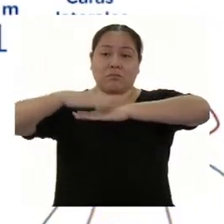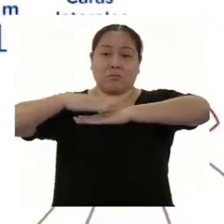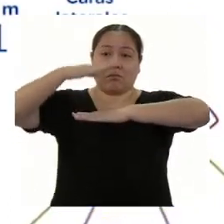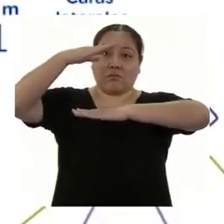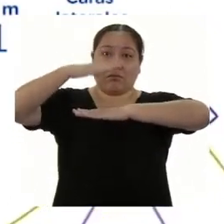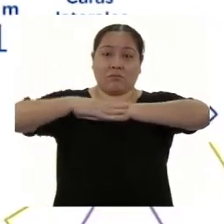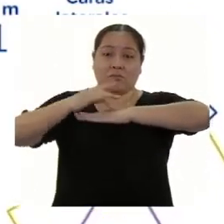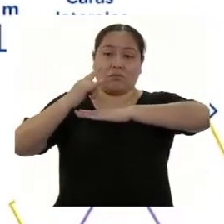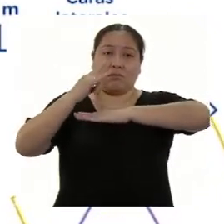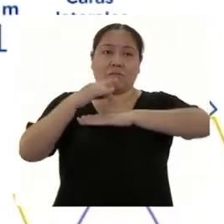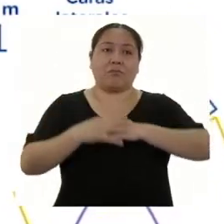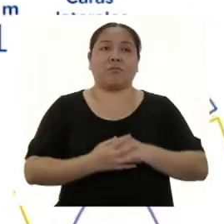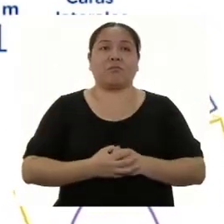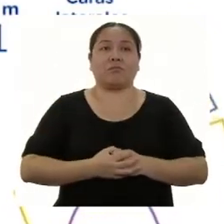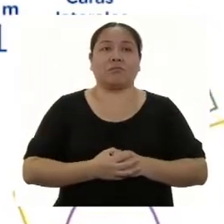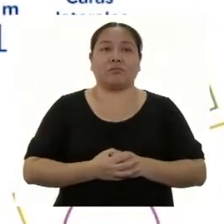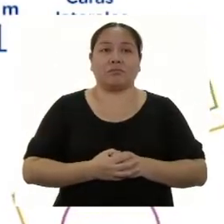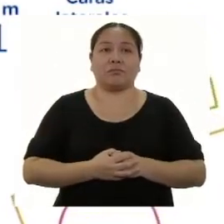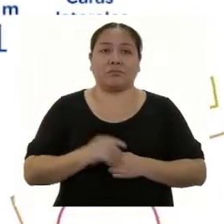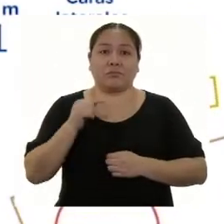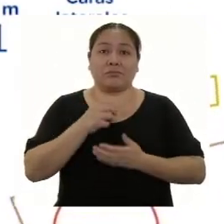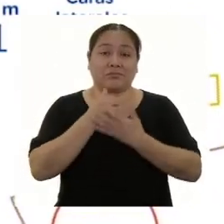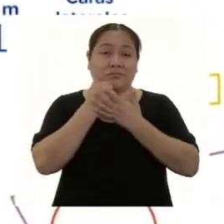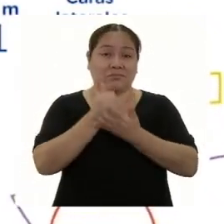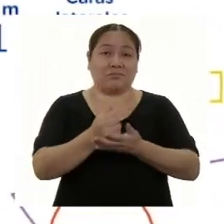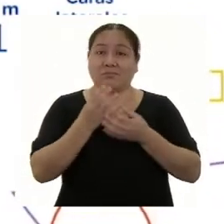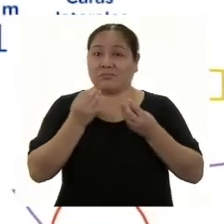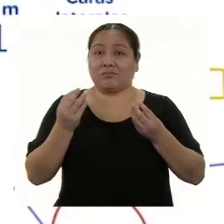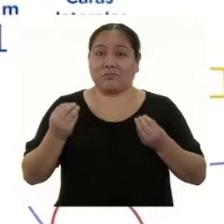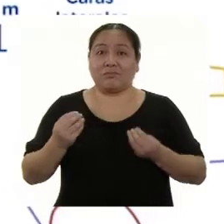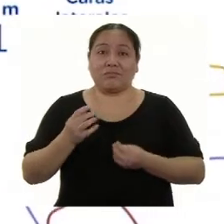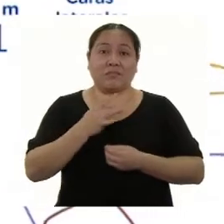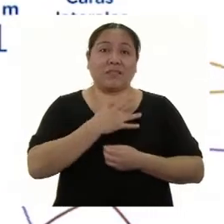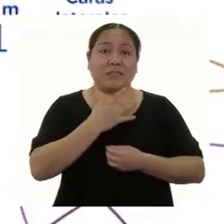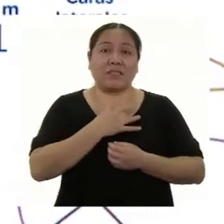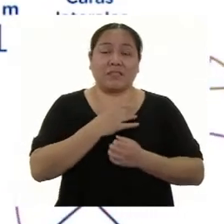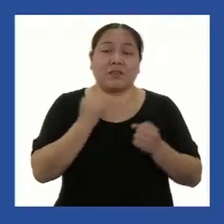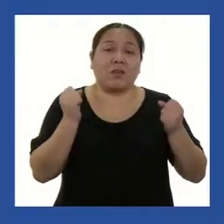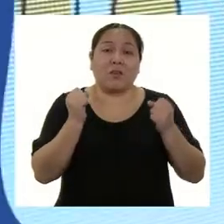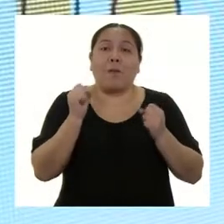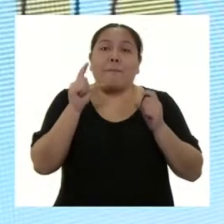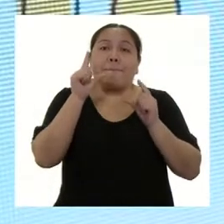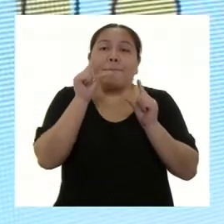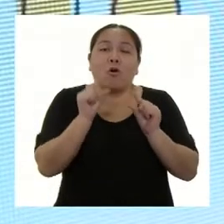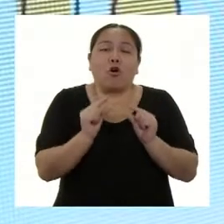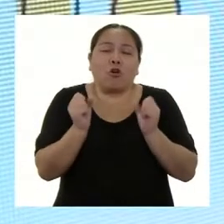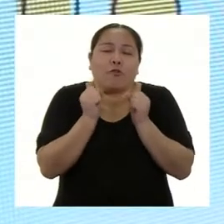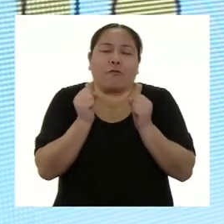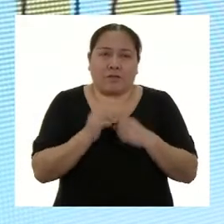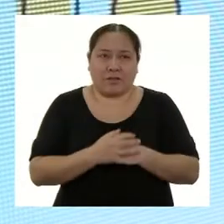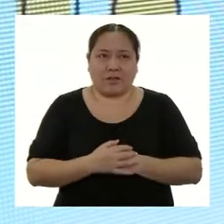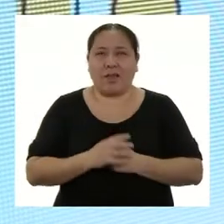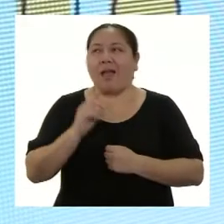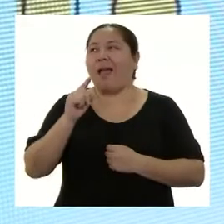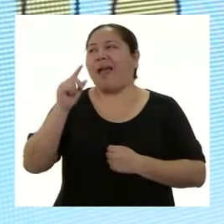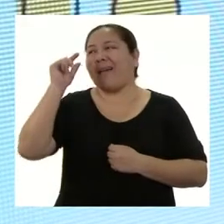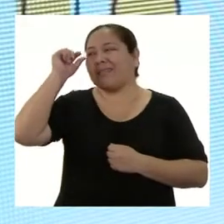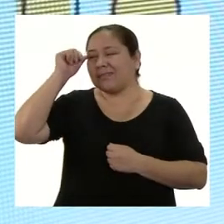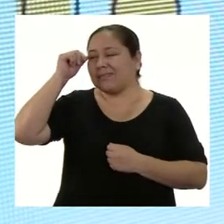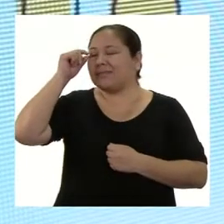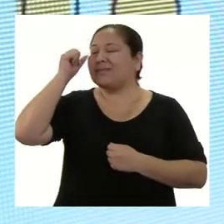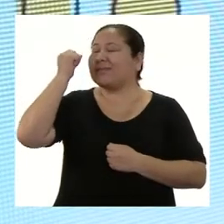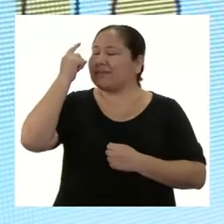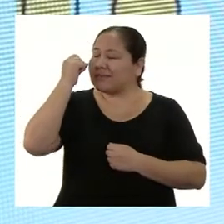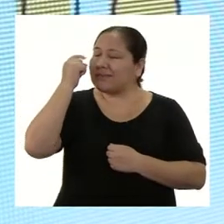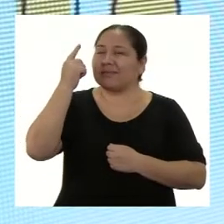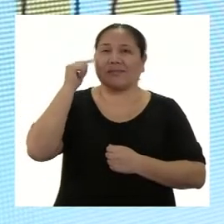de la carpa del techo. Esto ayuda mucho para que se sienta menos frío. Ah, por eso era. Muy